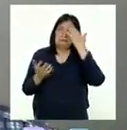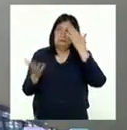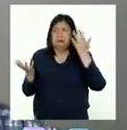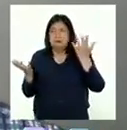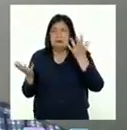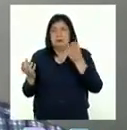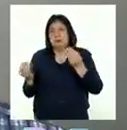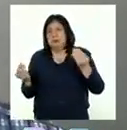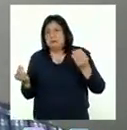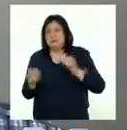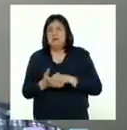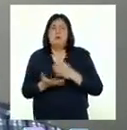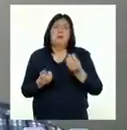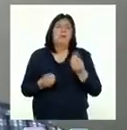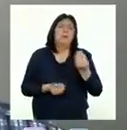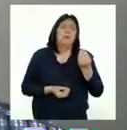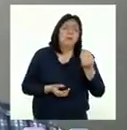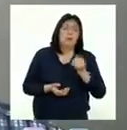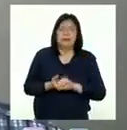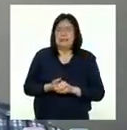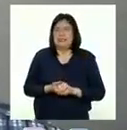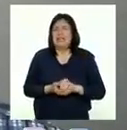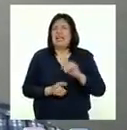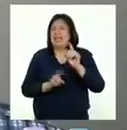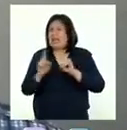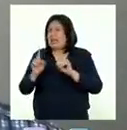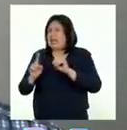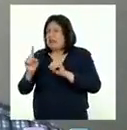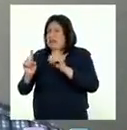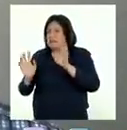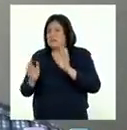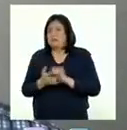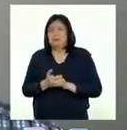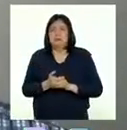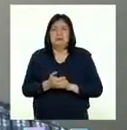incierto, ya que existe